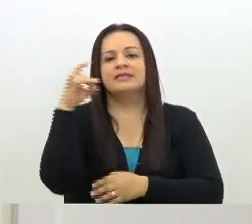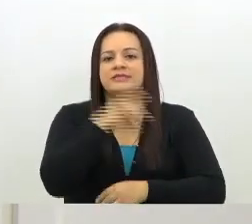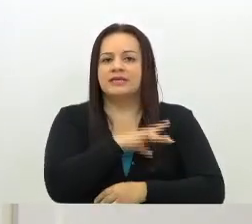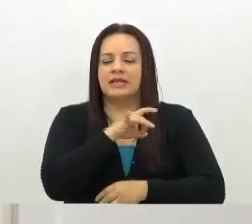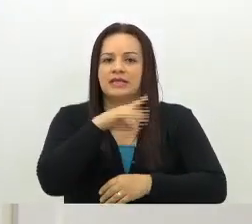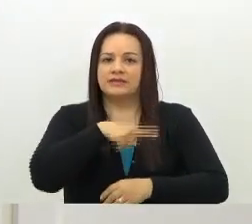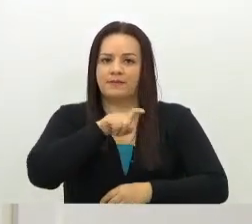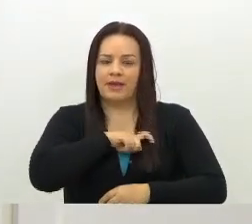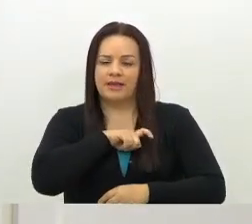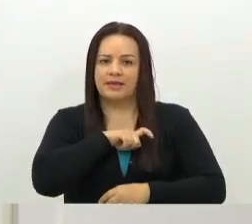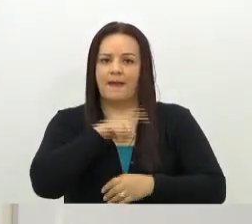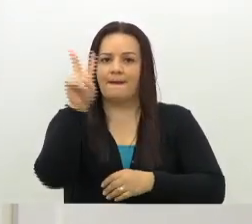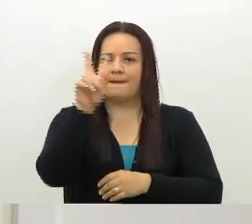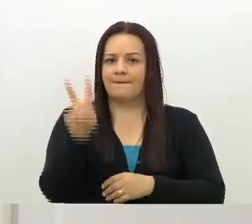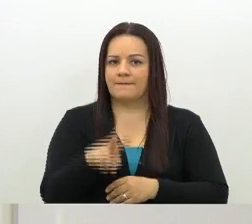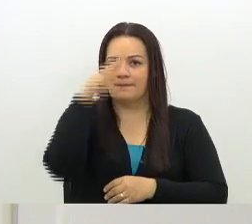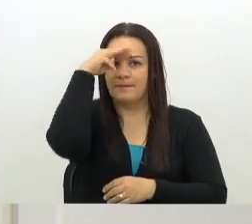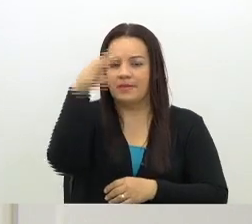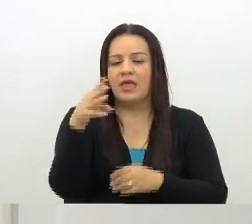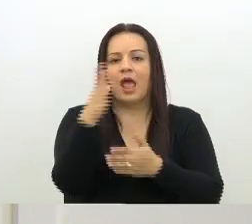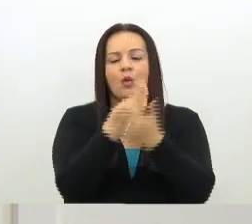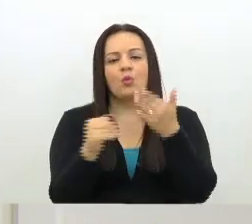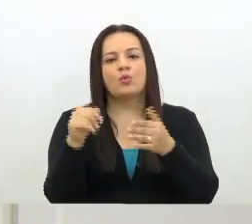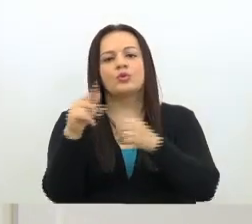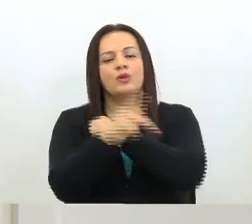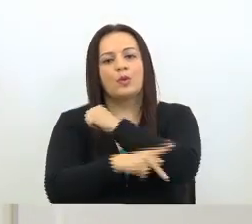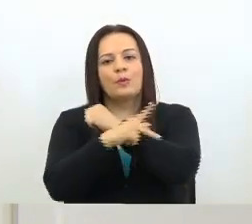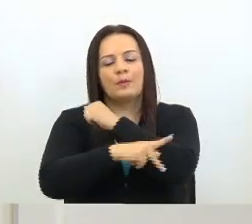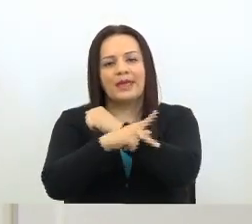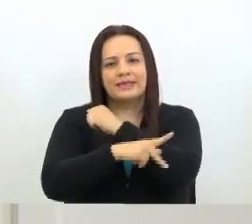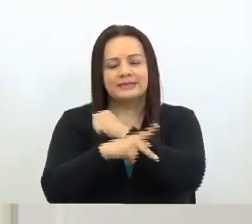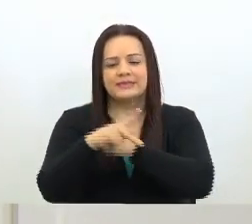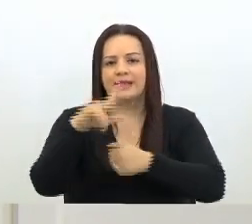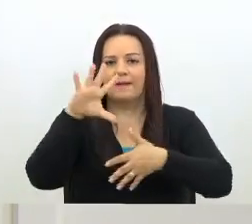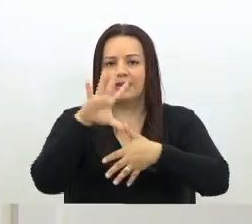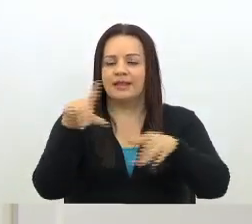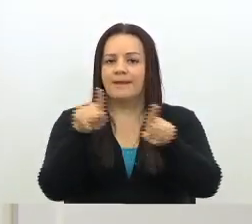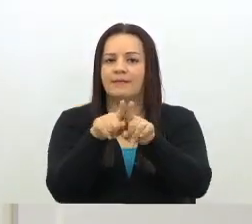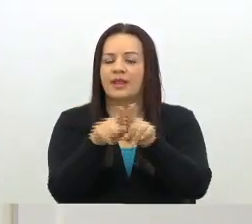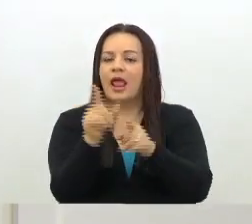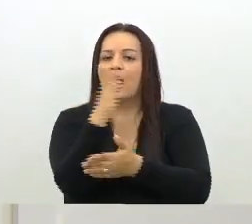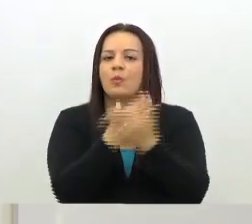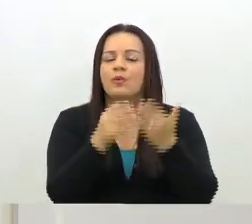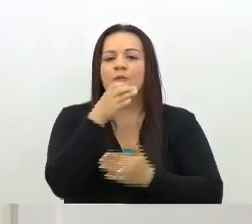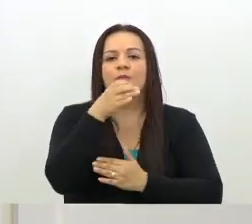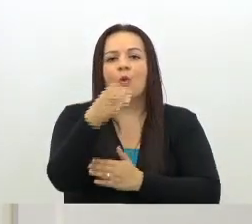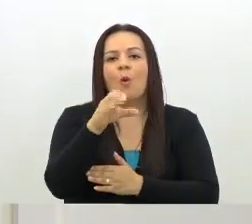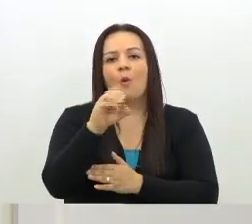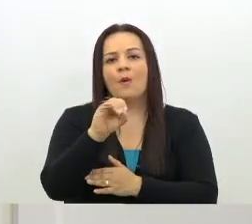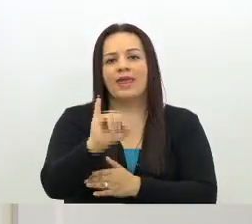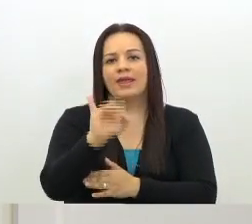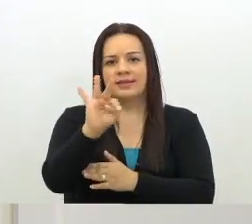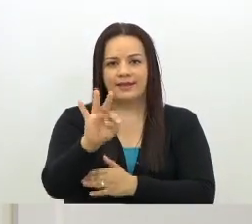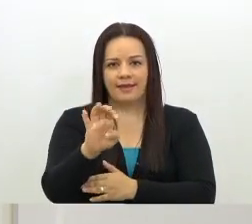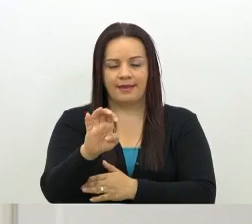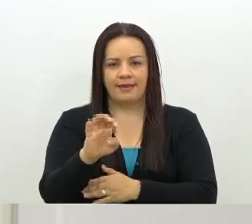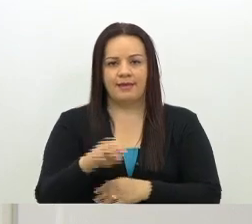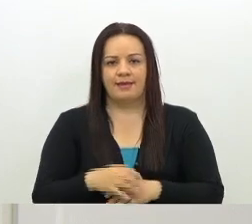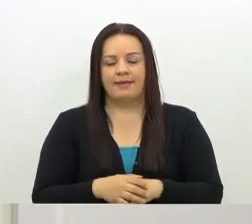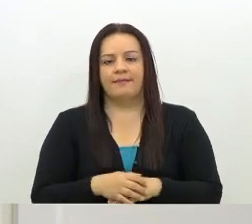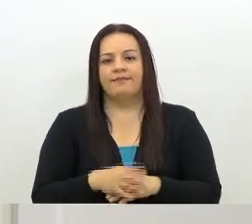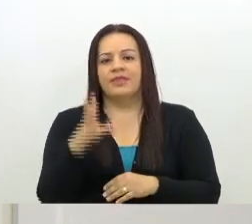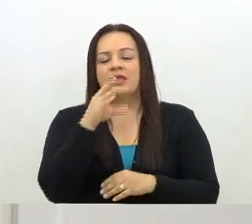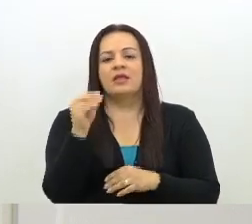algunos de los Estados Unidos de América y muy particularmente en las convenciones y recomendaciones de la OIT. Con absoluta